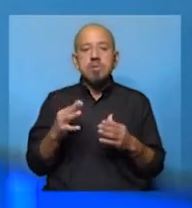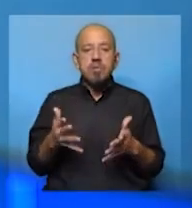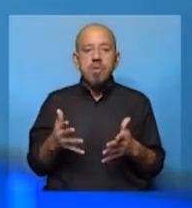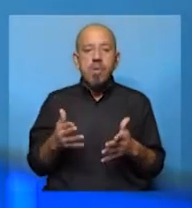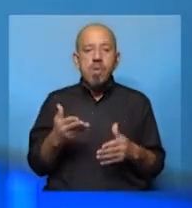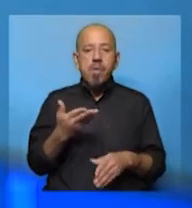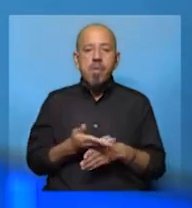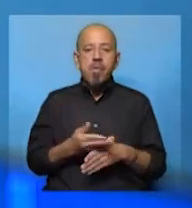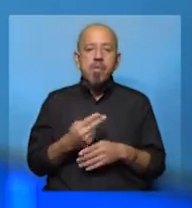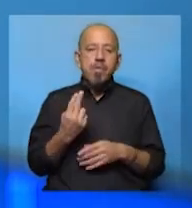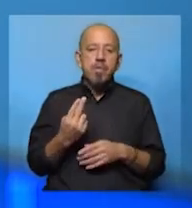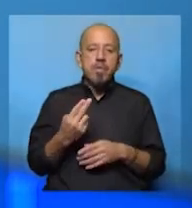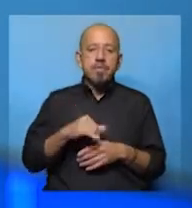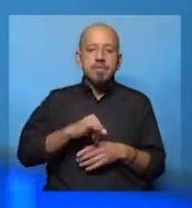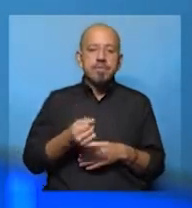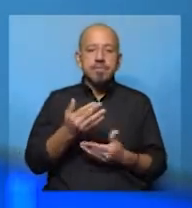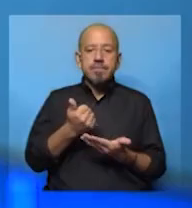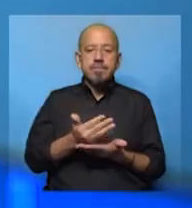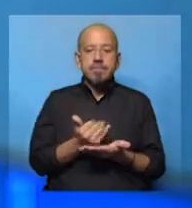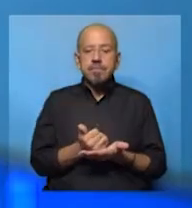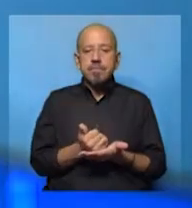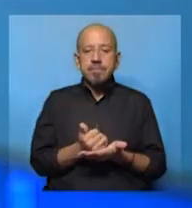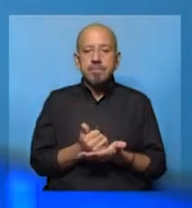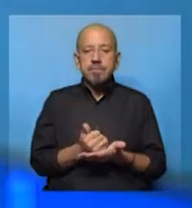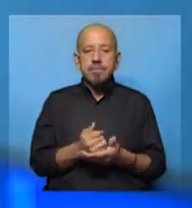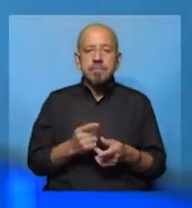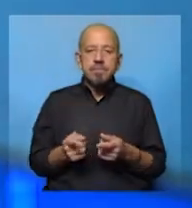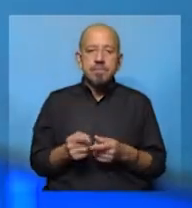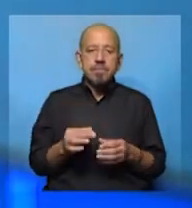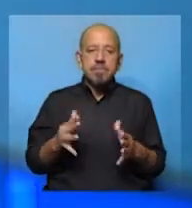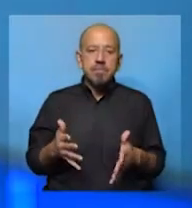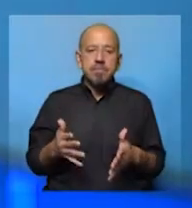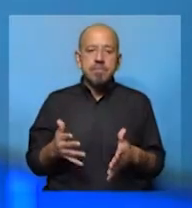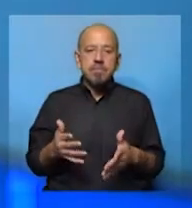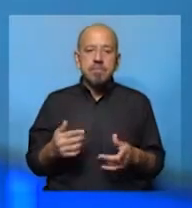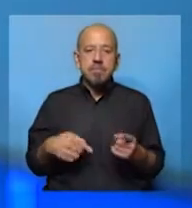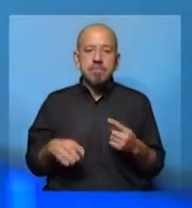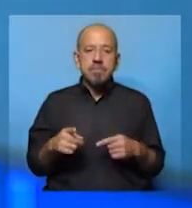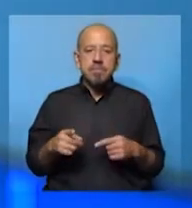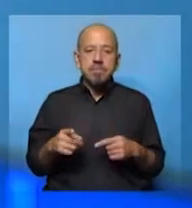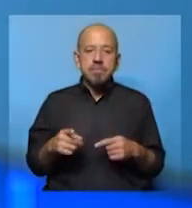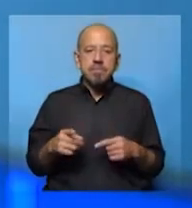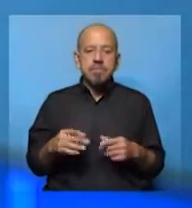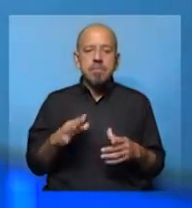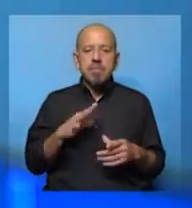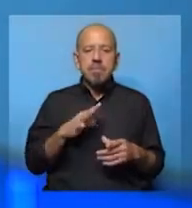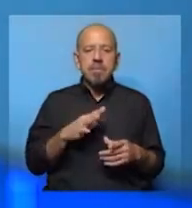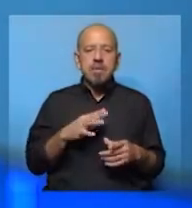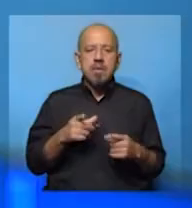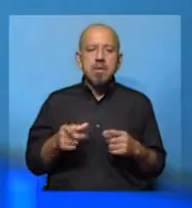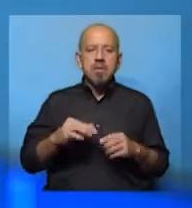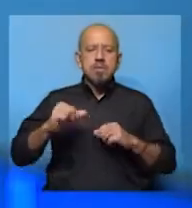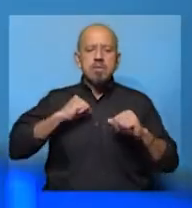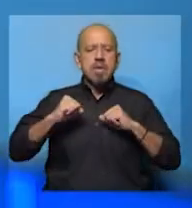solicitado permiso a la junta departamental inclusive para la enajenación de unos terrenos que habían Carrasco que